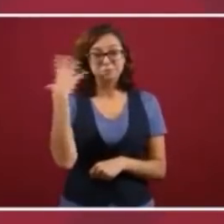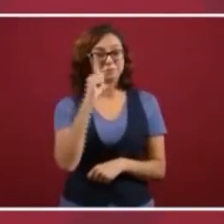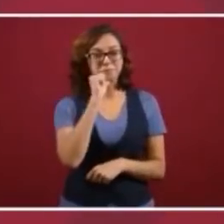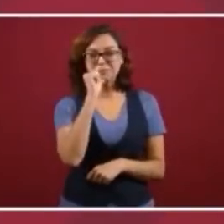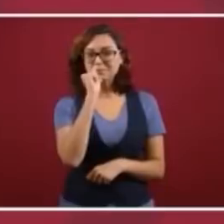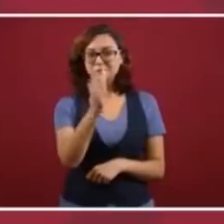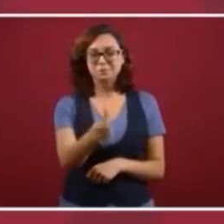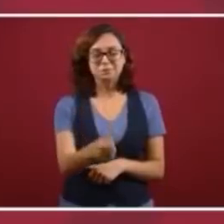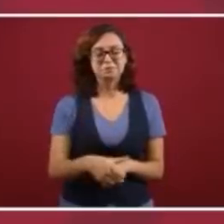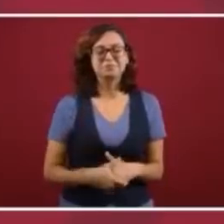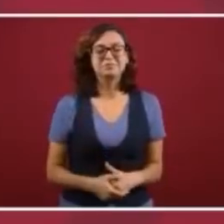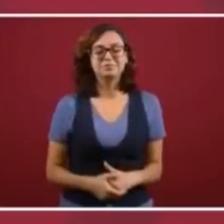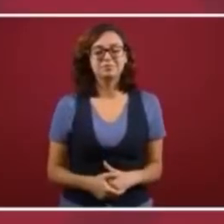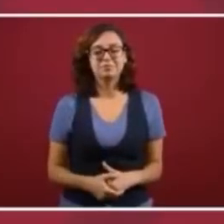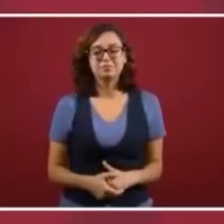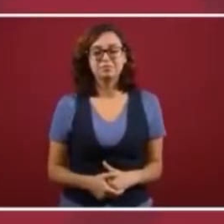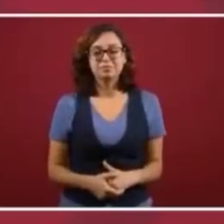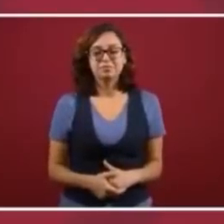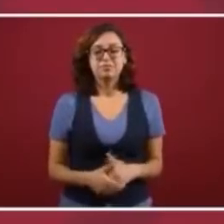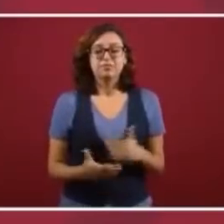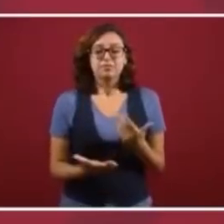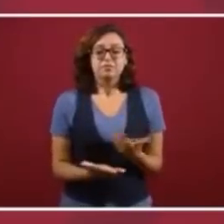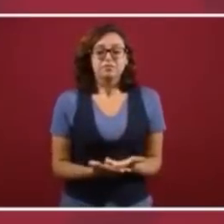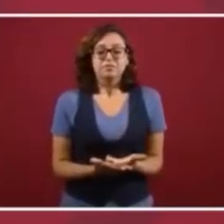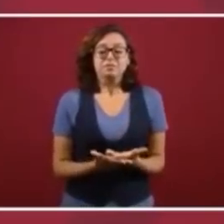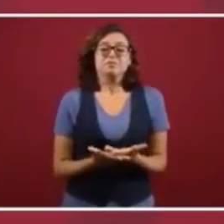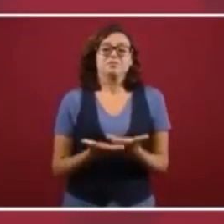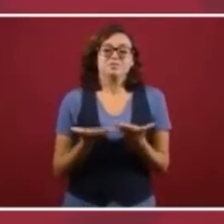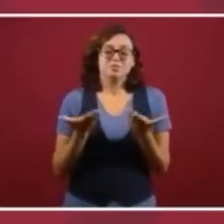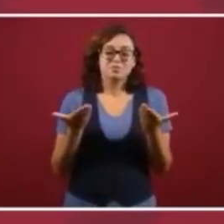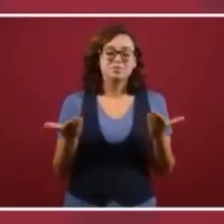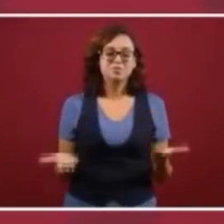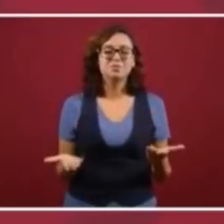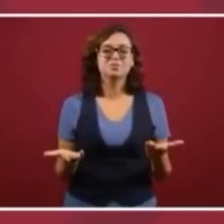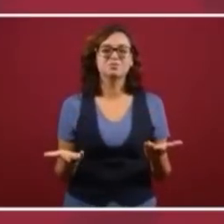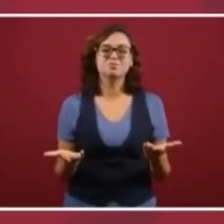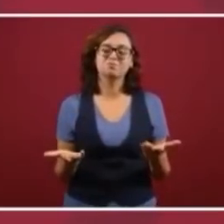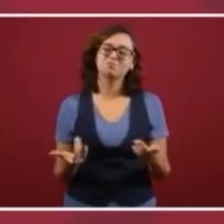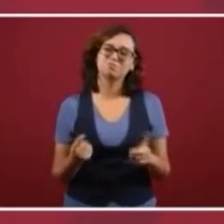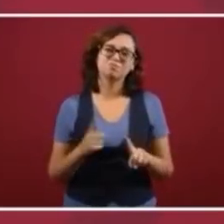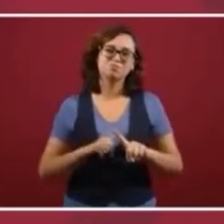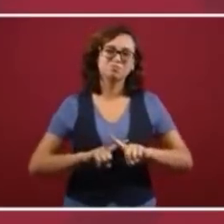Entonces, ahora es distinto.